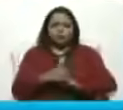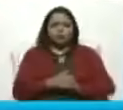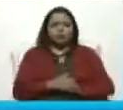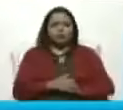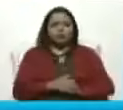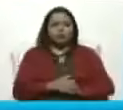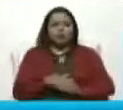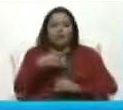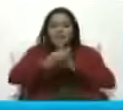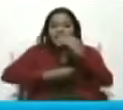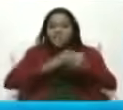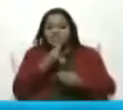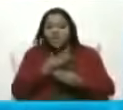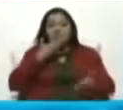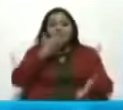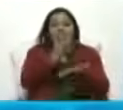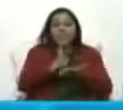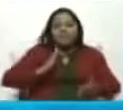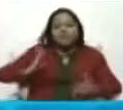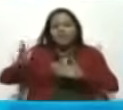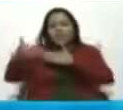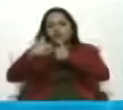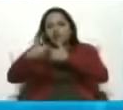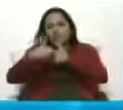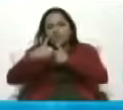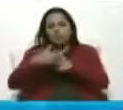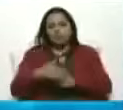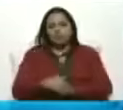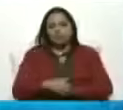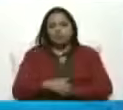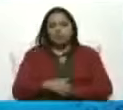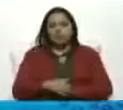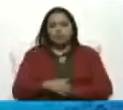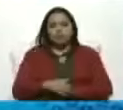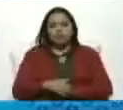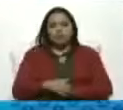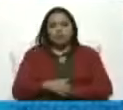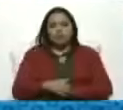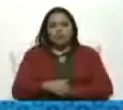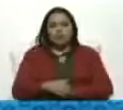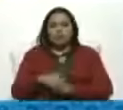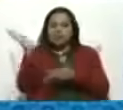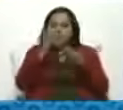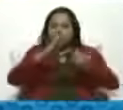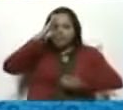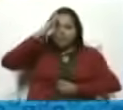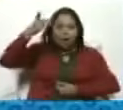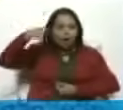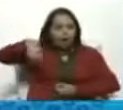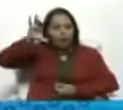Lo que hicieron fue pedir sanciones, que nos invadieran,